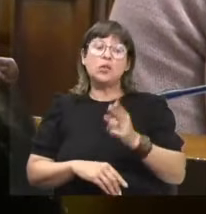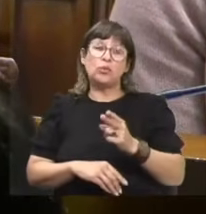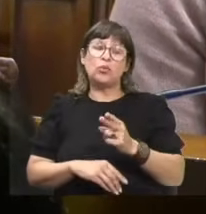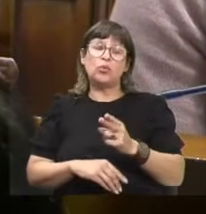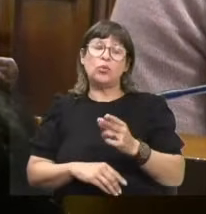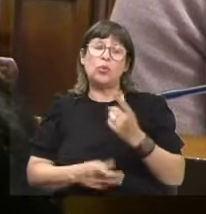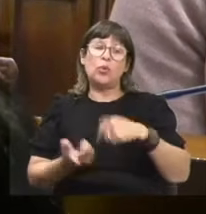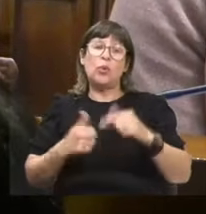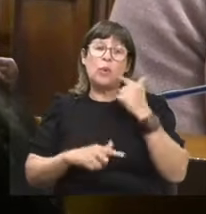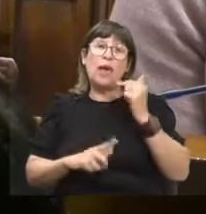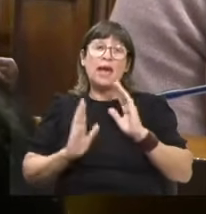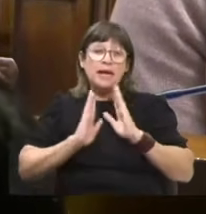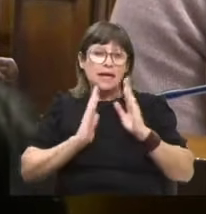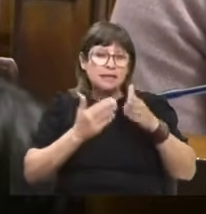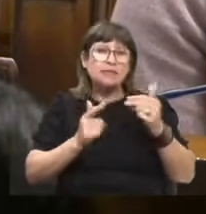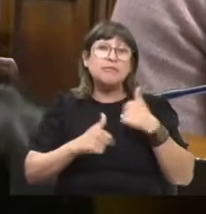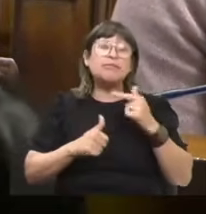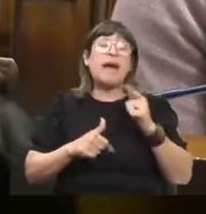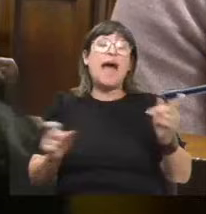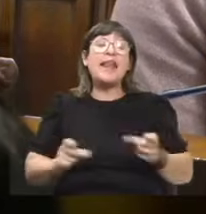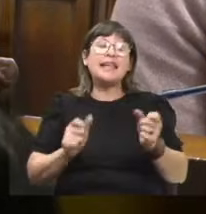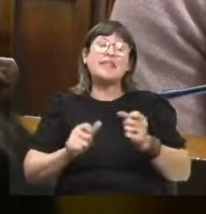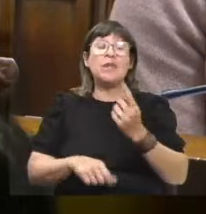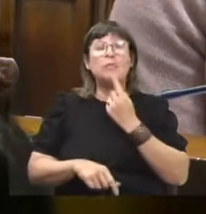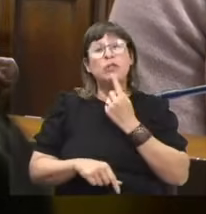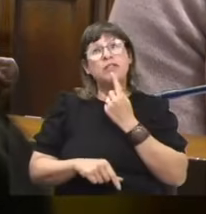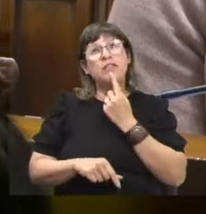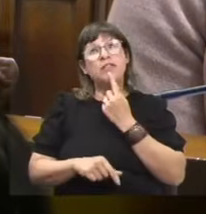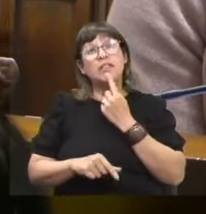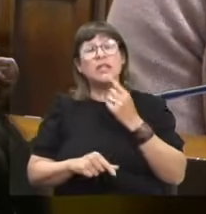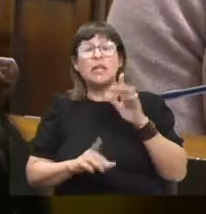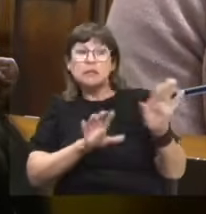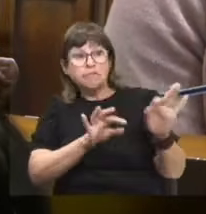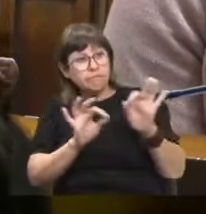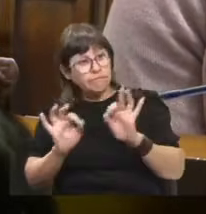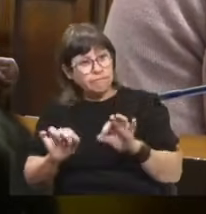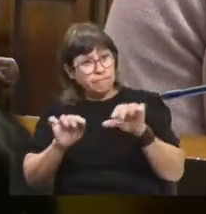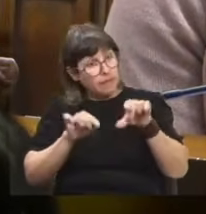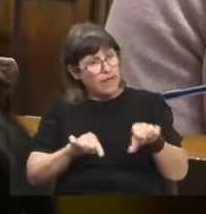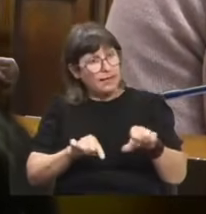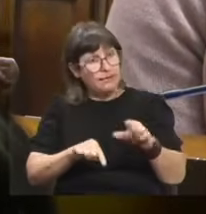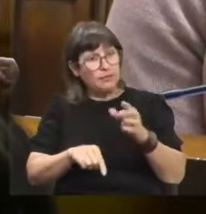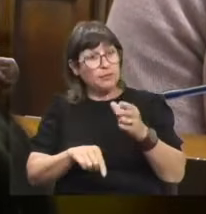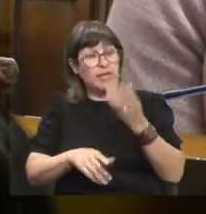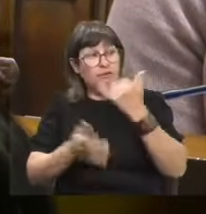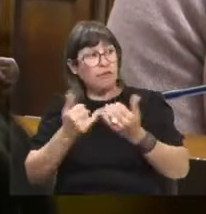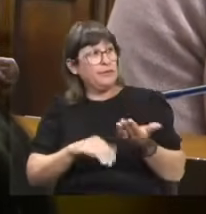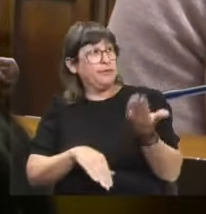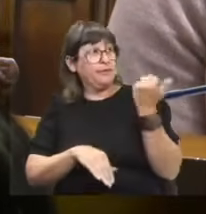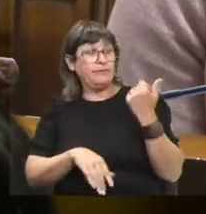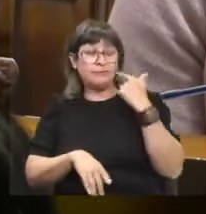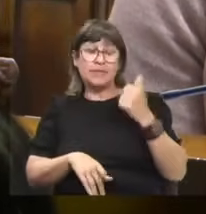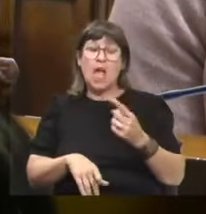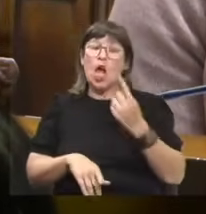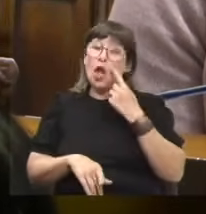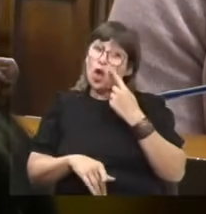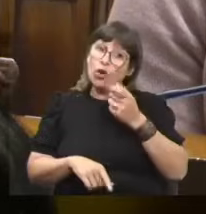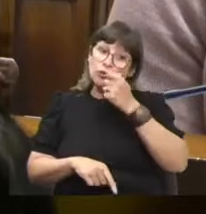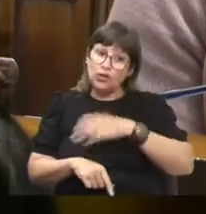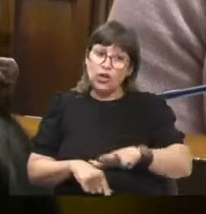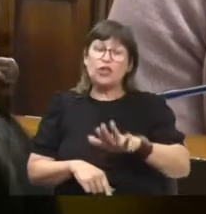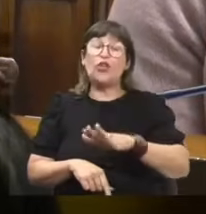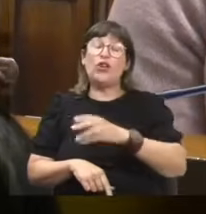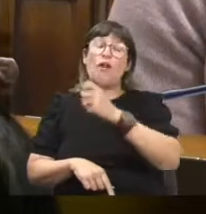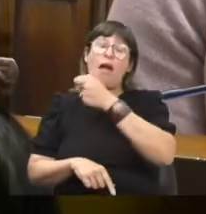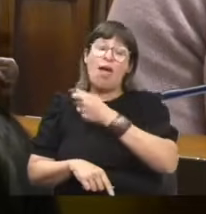para dedicarse a la actividad política. Tomando en cuenta estos antecedentes y conociendo la historia de ACE